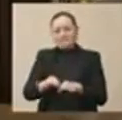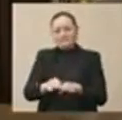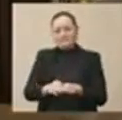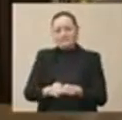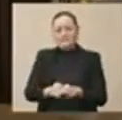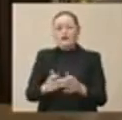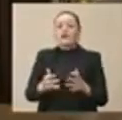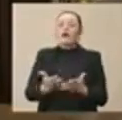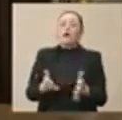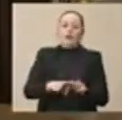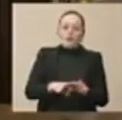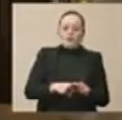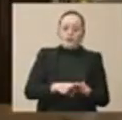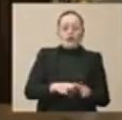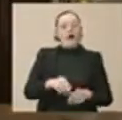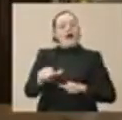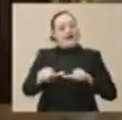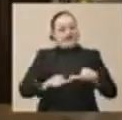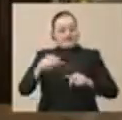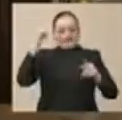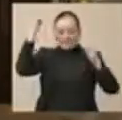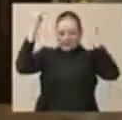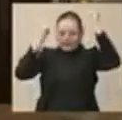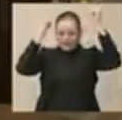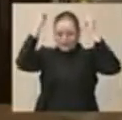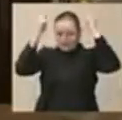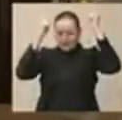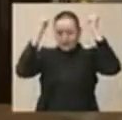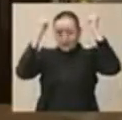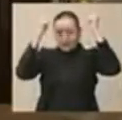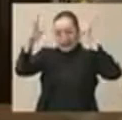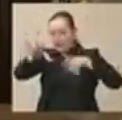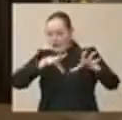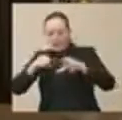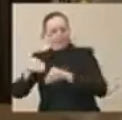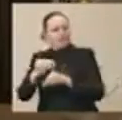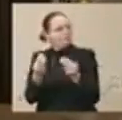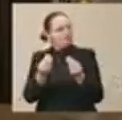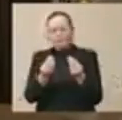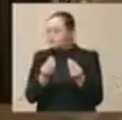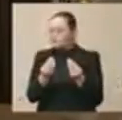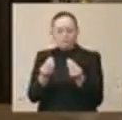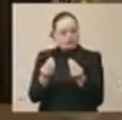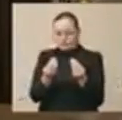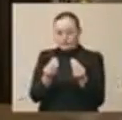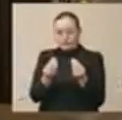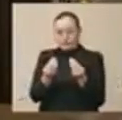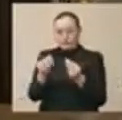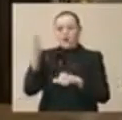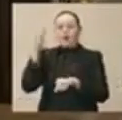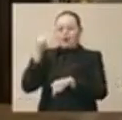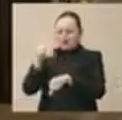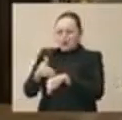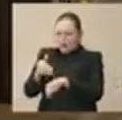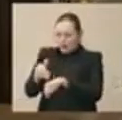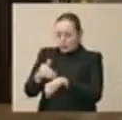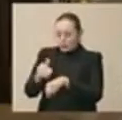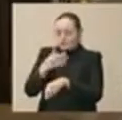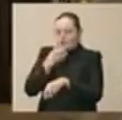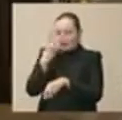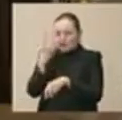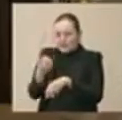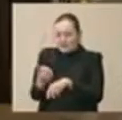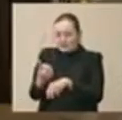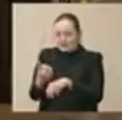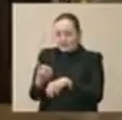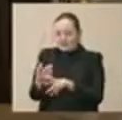pie la actividad turística ha mostrado no ser una fuente importante de contagio y existe un indicador que